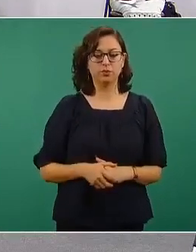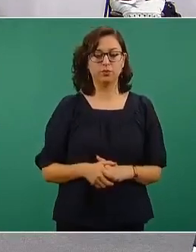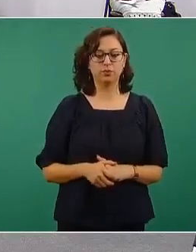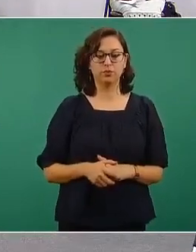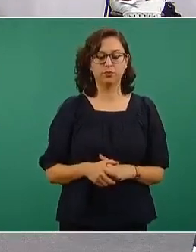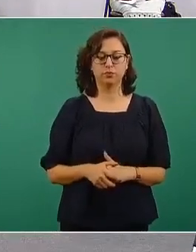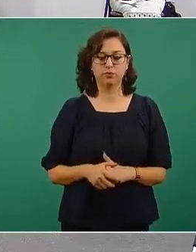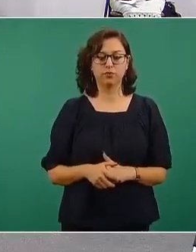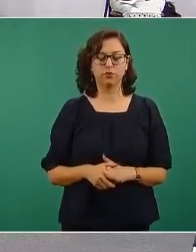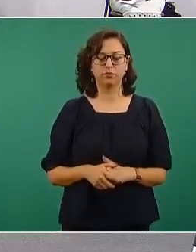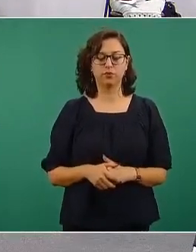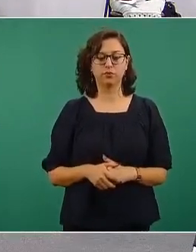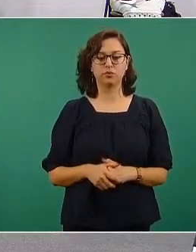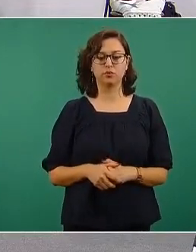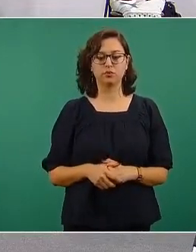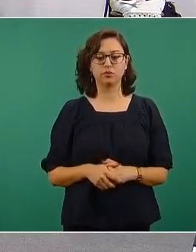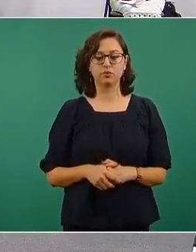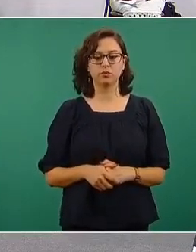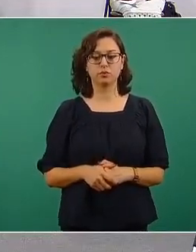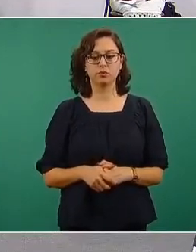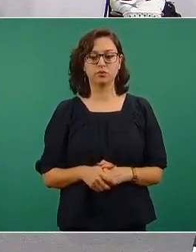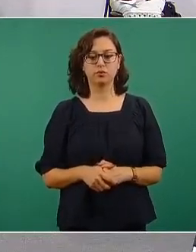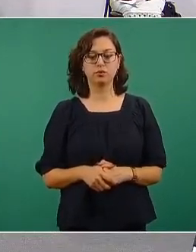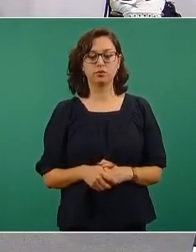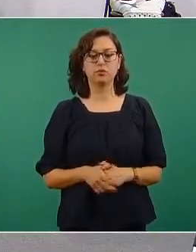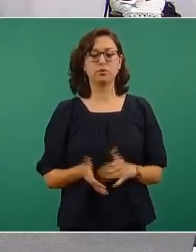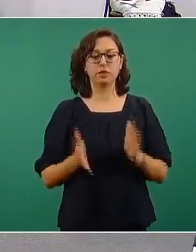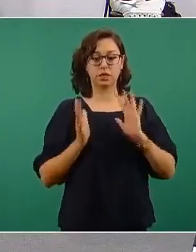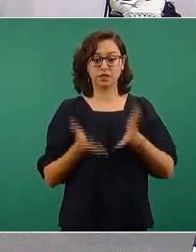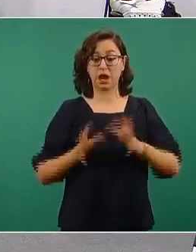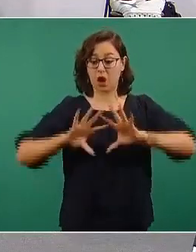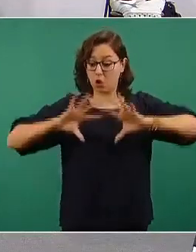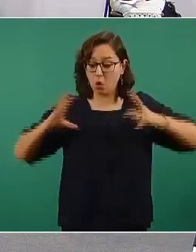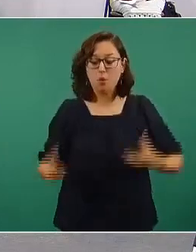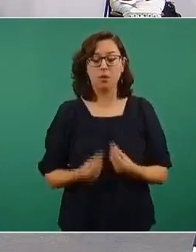señor presidente, tenemos ya en México